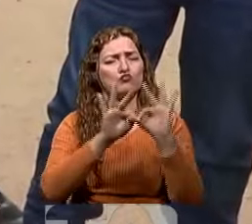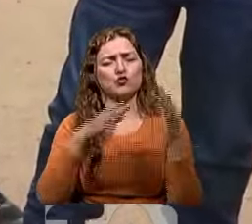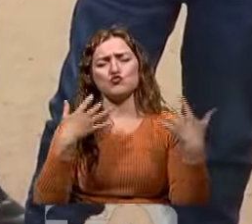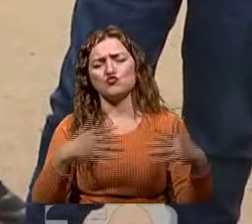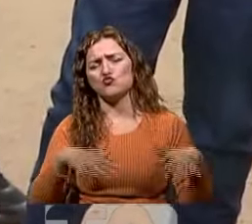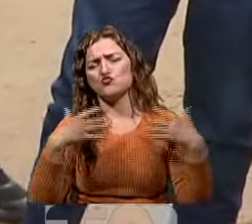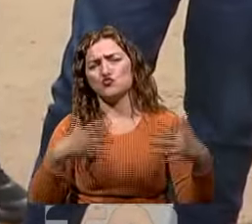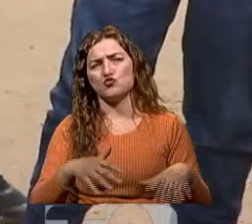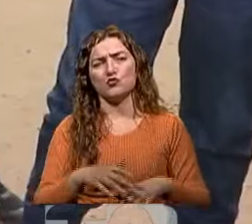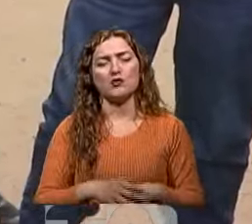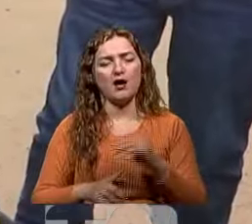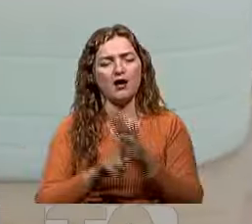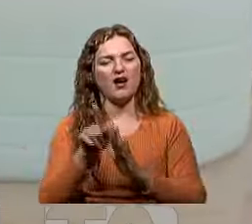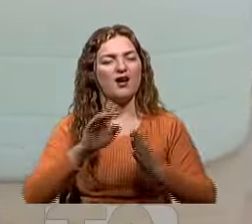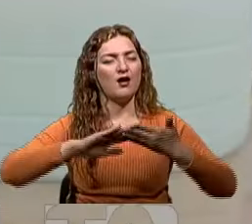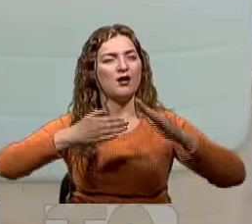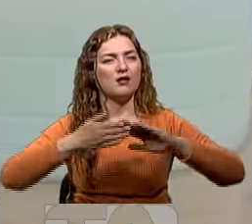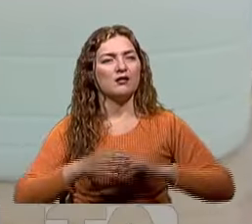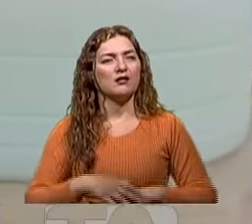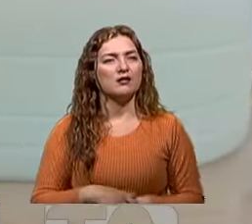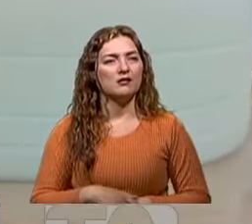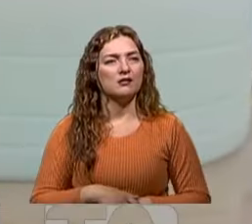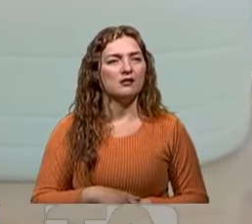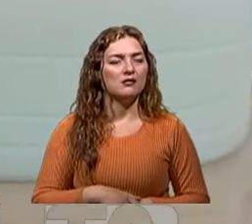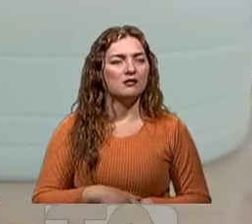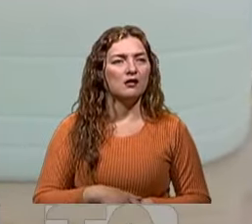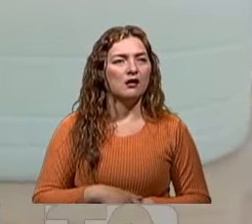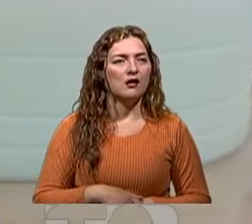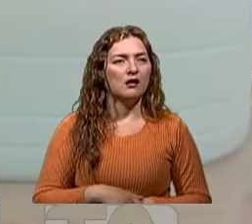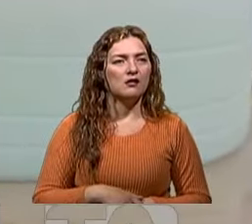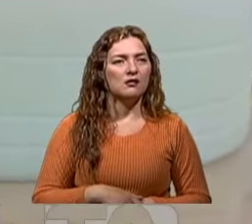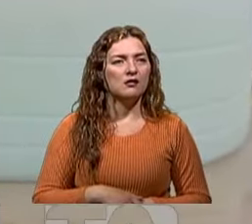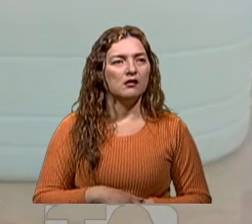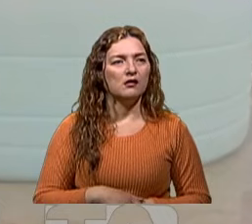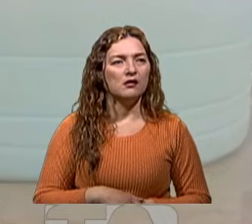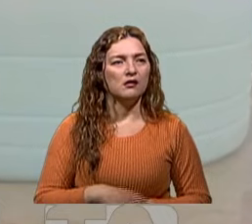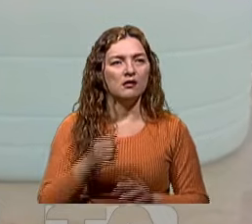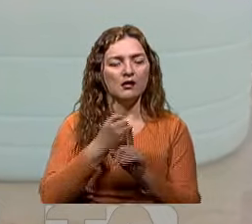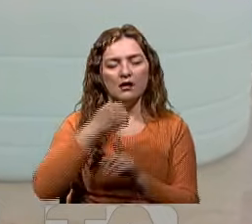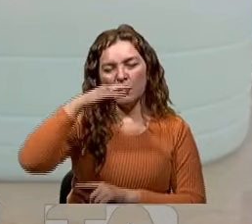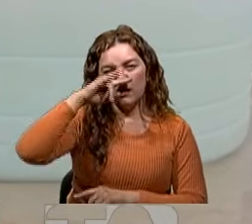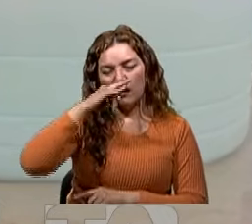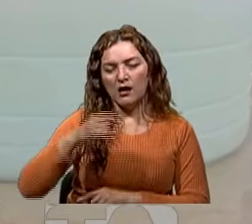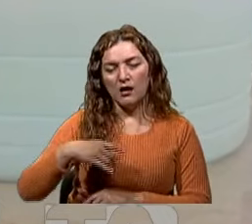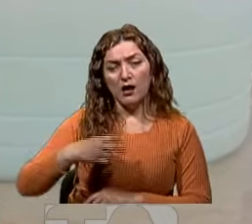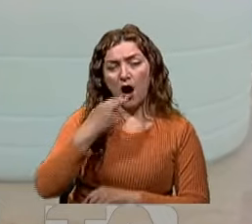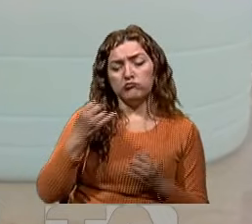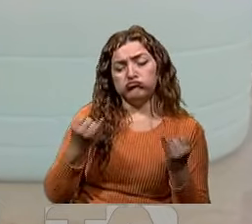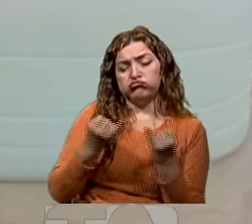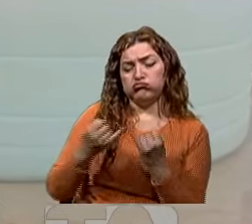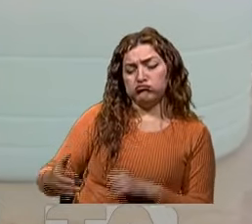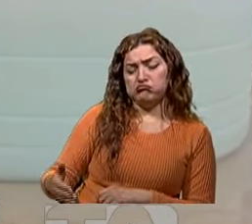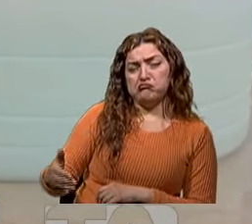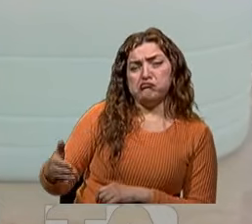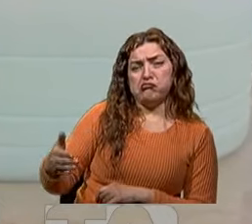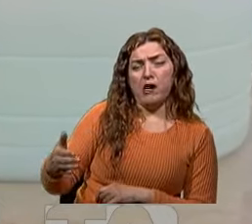el desarrollo de esta comunidad. No se puede hablar, por ejemplo, de una lucha contra la desnutrición infantil si no se dota de agua